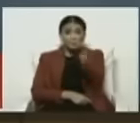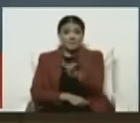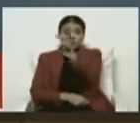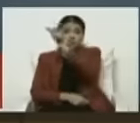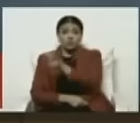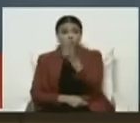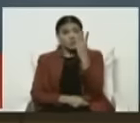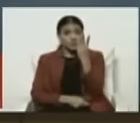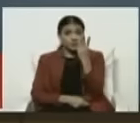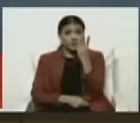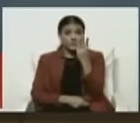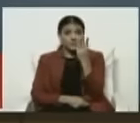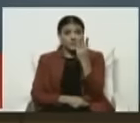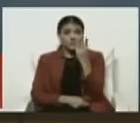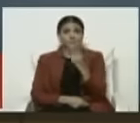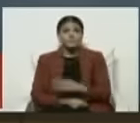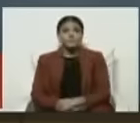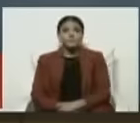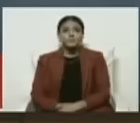tres personas